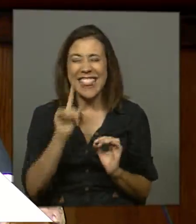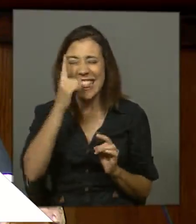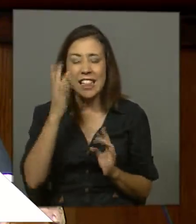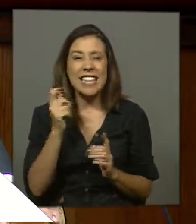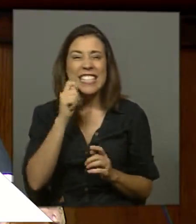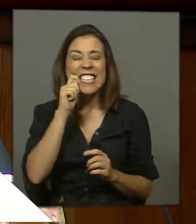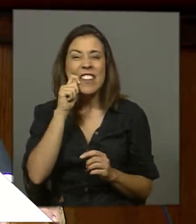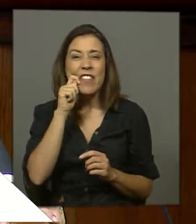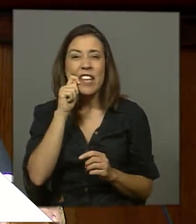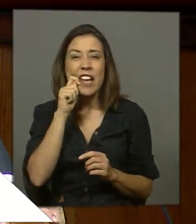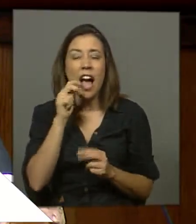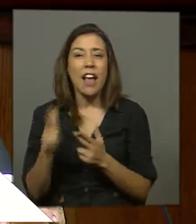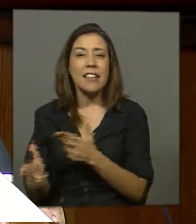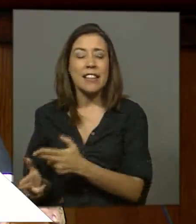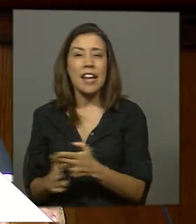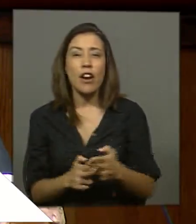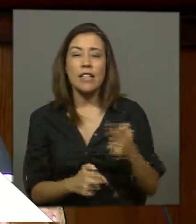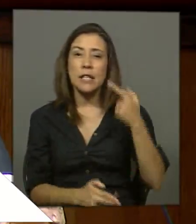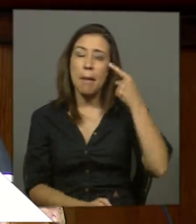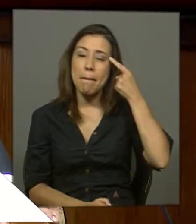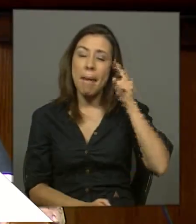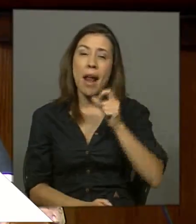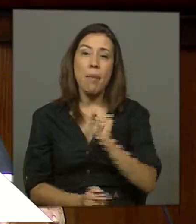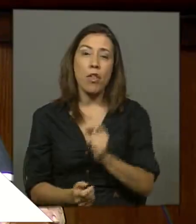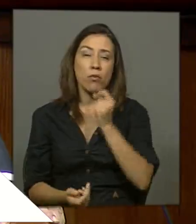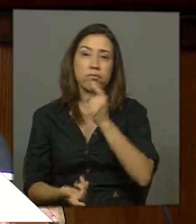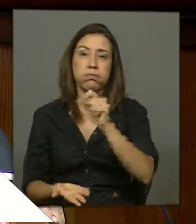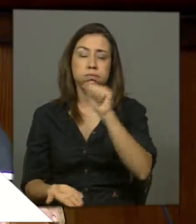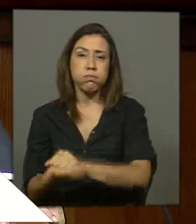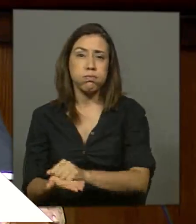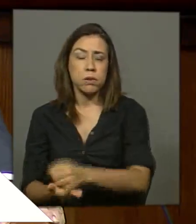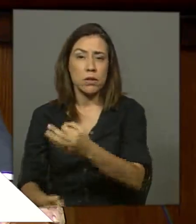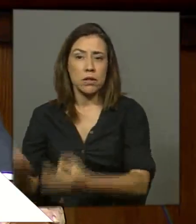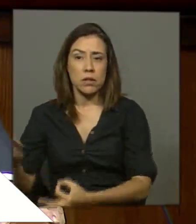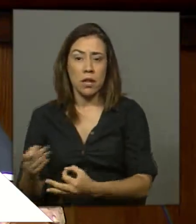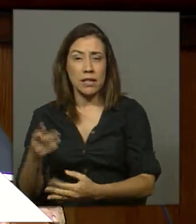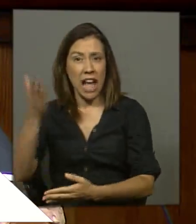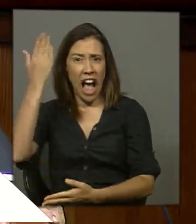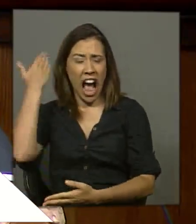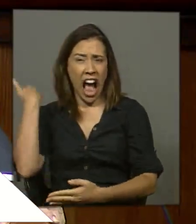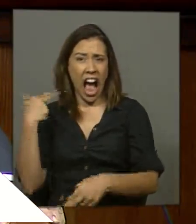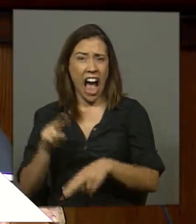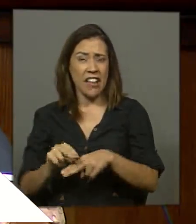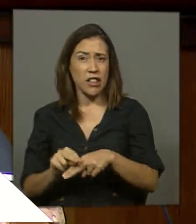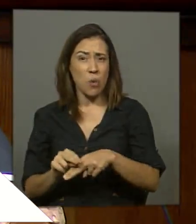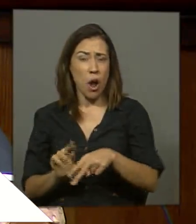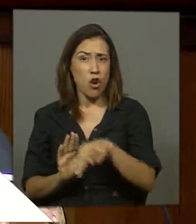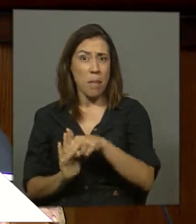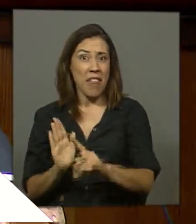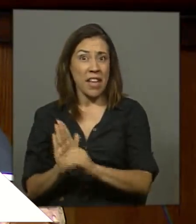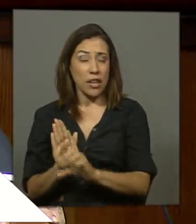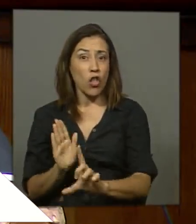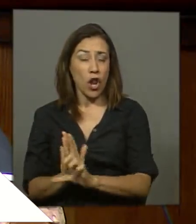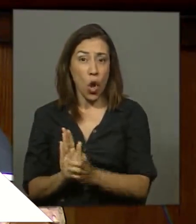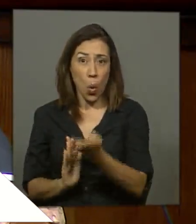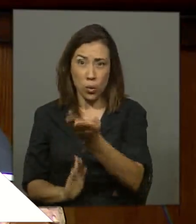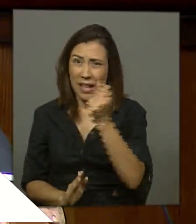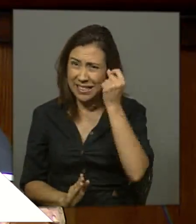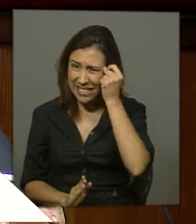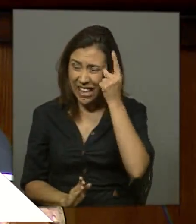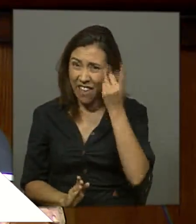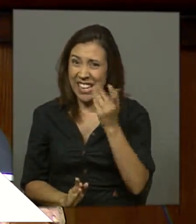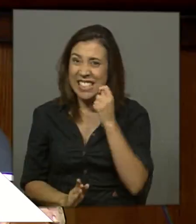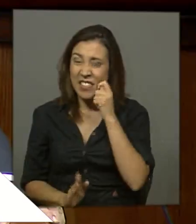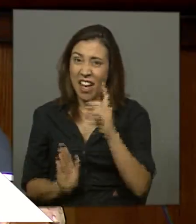como de carácter terrorista para querellarse es una antigua Norma es un decreto ley usted entiende Lo que es un